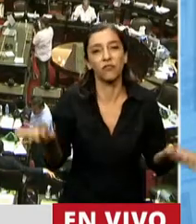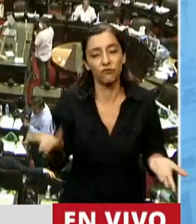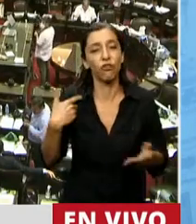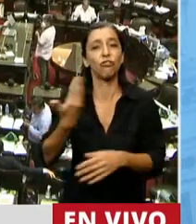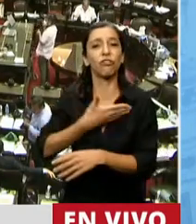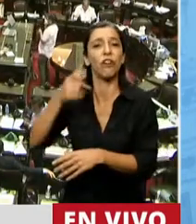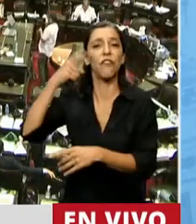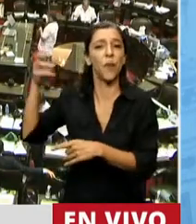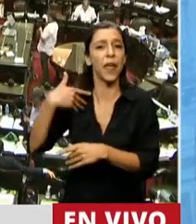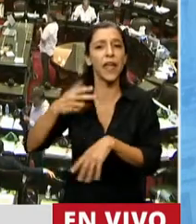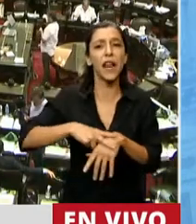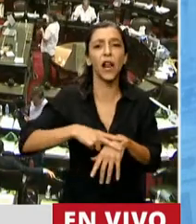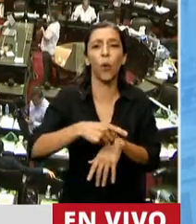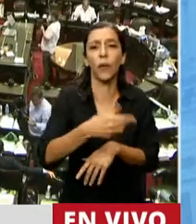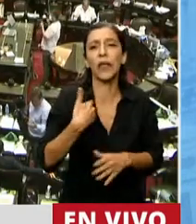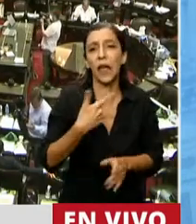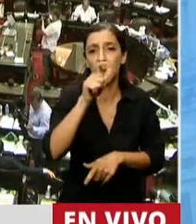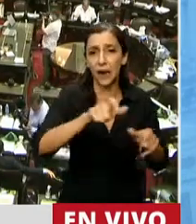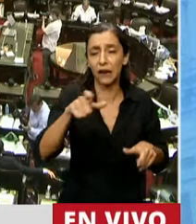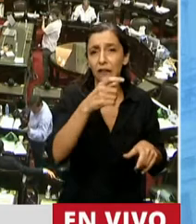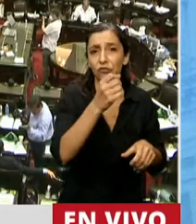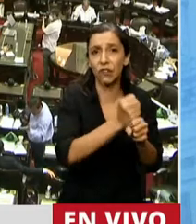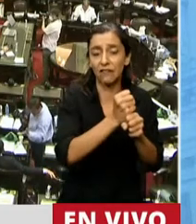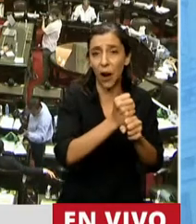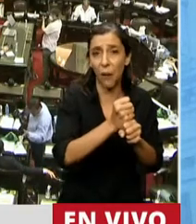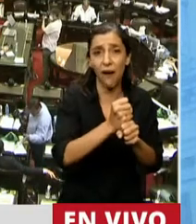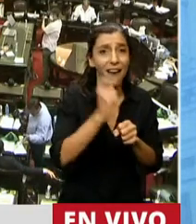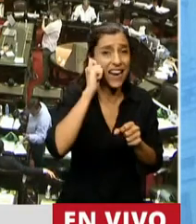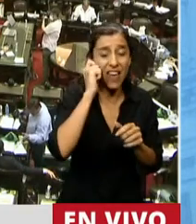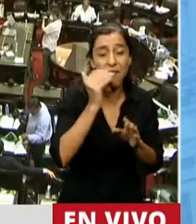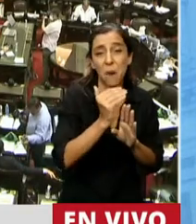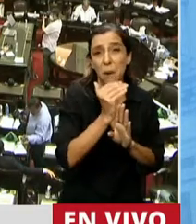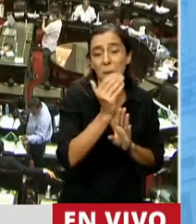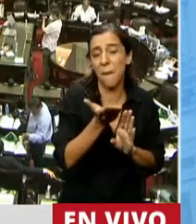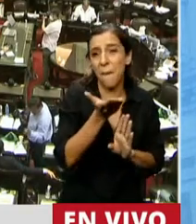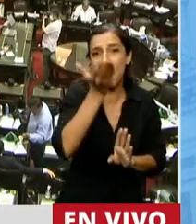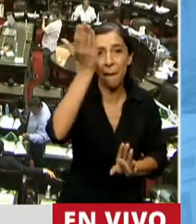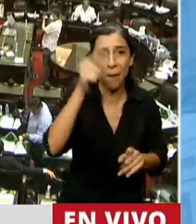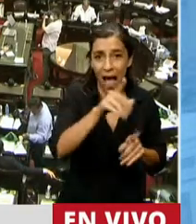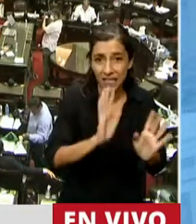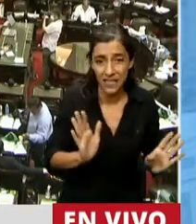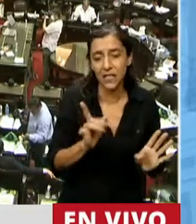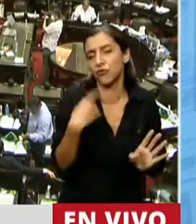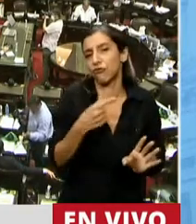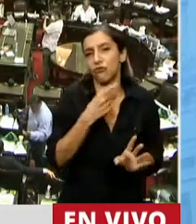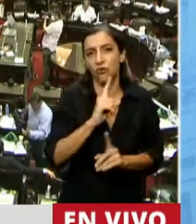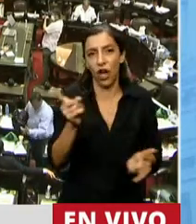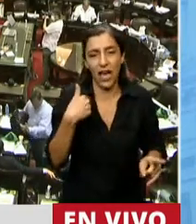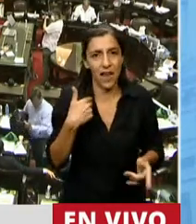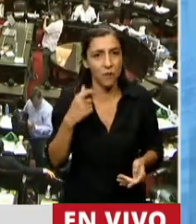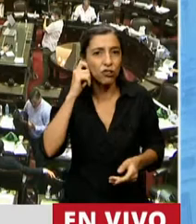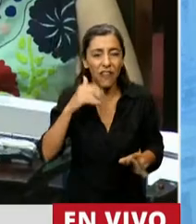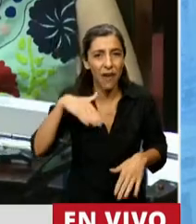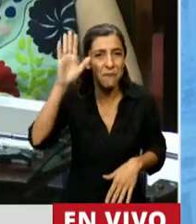Fondo Monetario Internacional? Que las personas trabajen más años y achicar las jubilaciones. Nos oponemos fuertemente a esto y nos preocupa mucho que logren